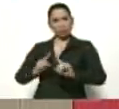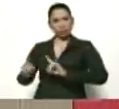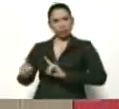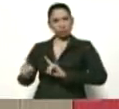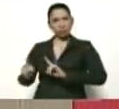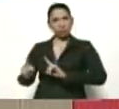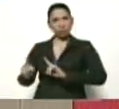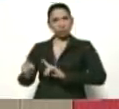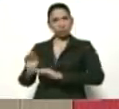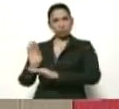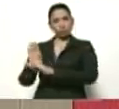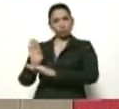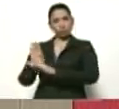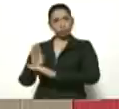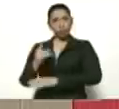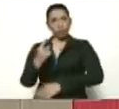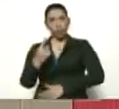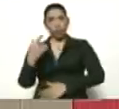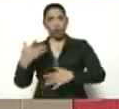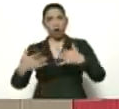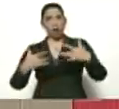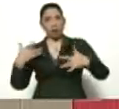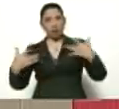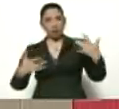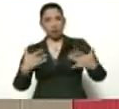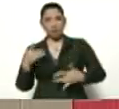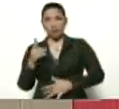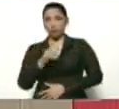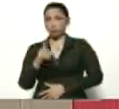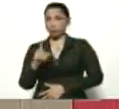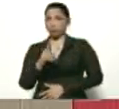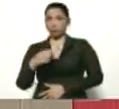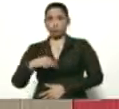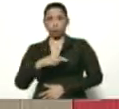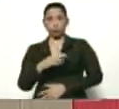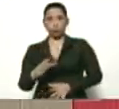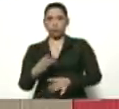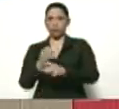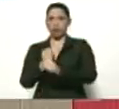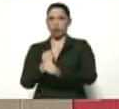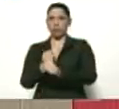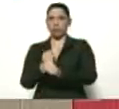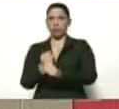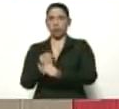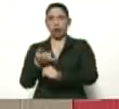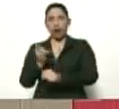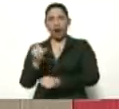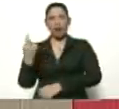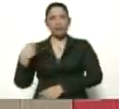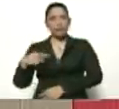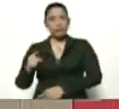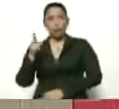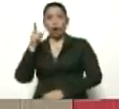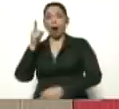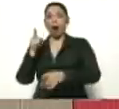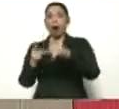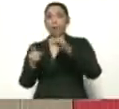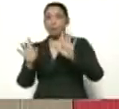en uno de los eventos que no creemos haya tenido algún tipo de